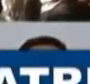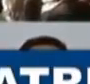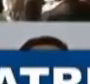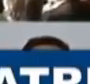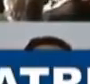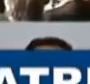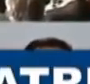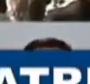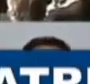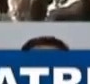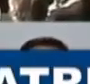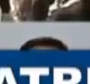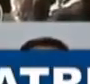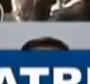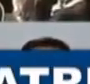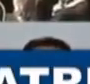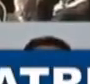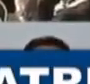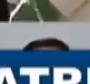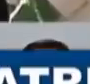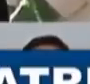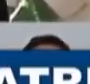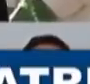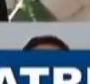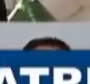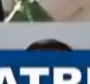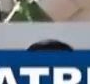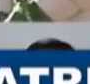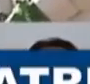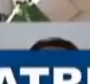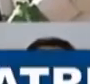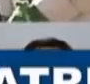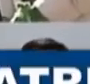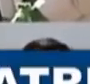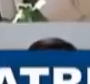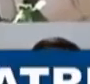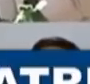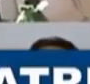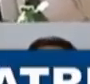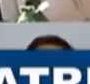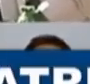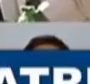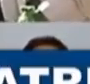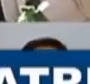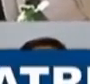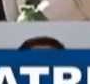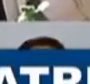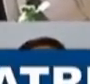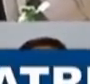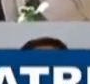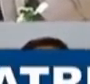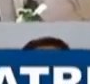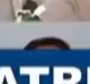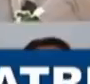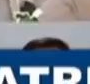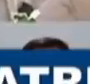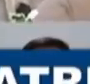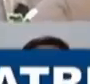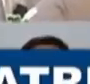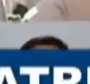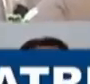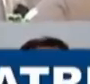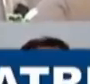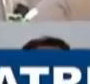de Estado. Un anuncio que no debería pasar más allá del día miércoles y que, al igual que para el gabinete ministerial, considerará a los partidos